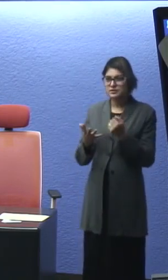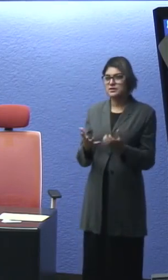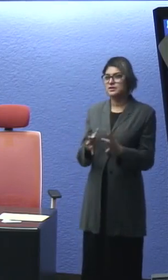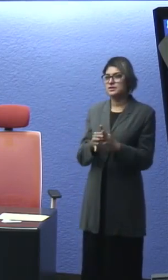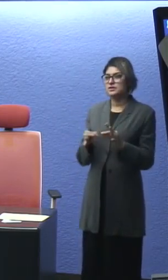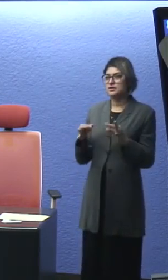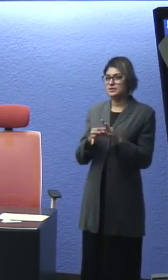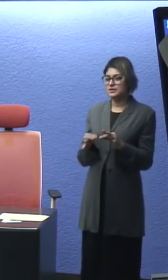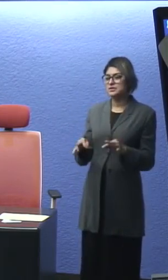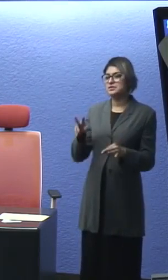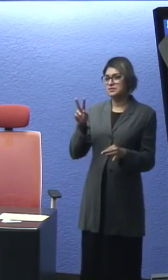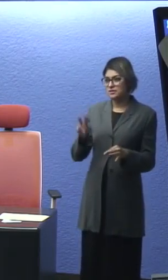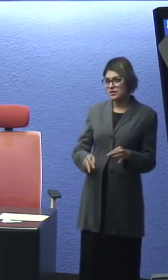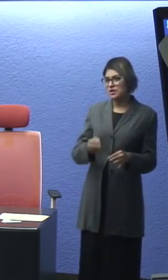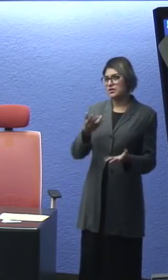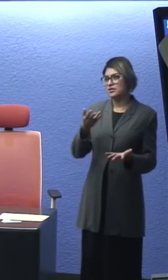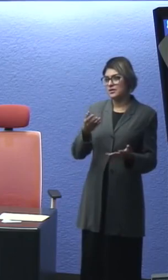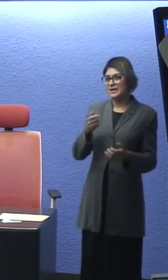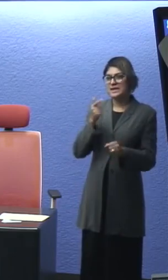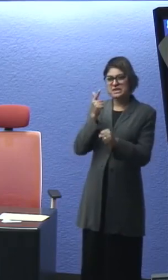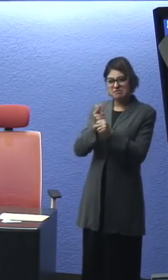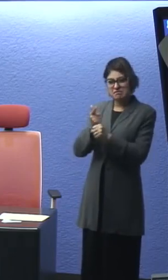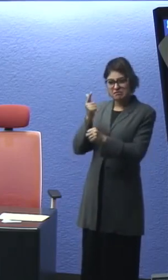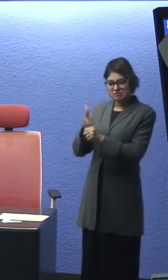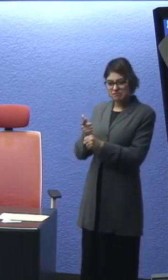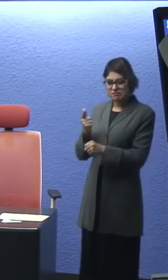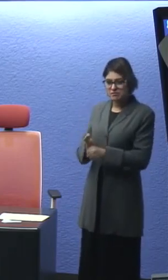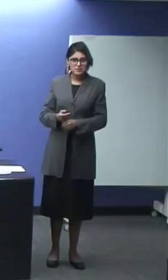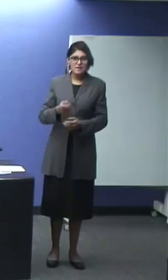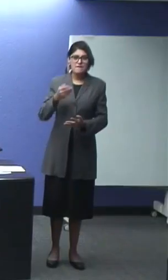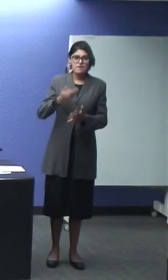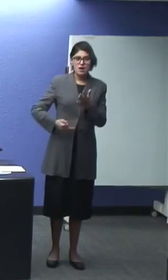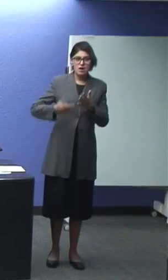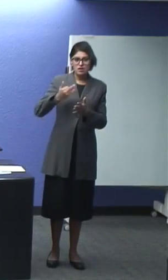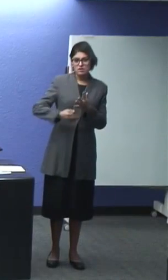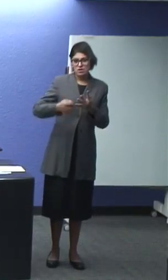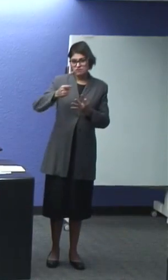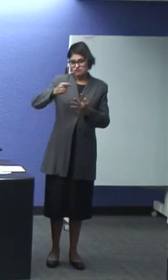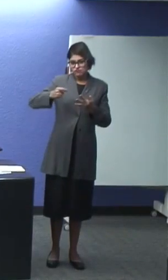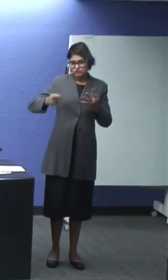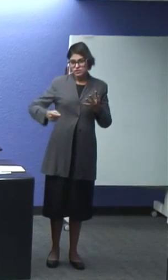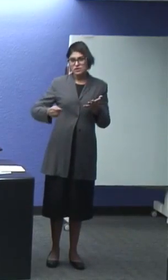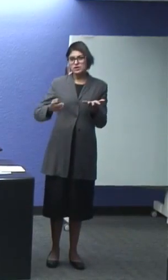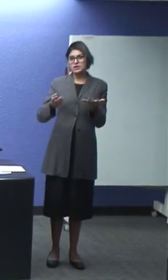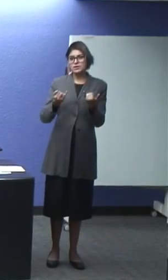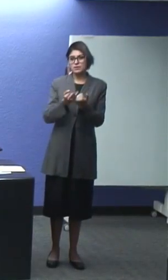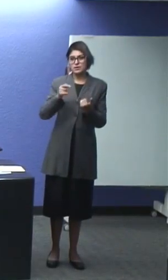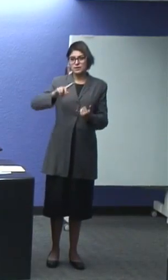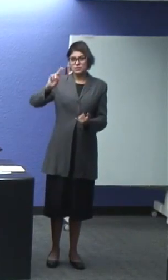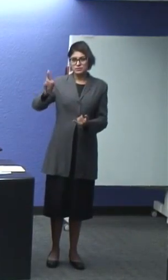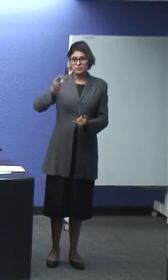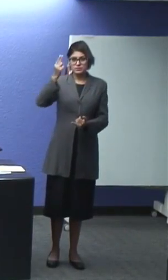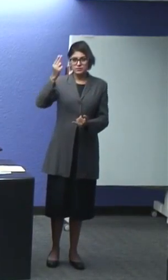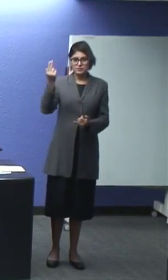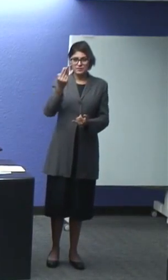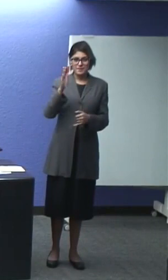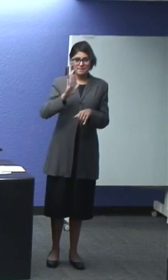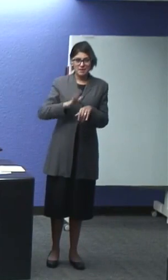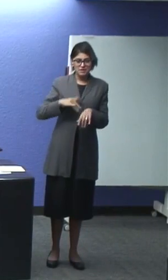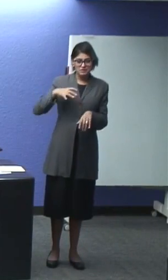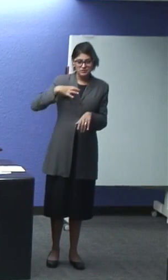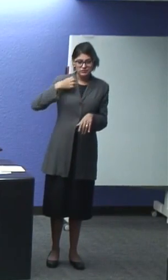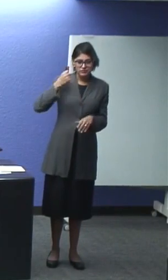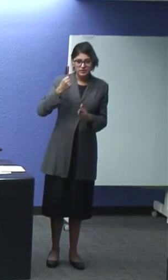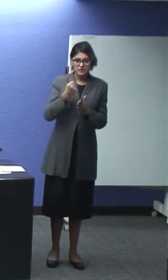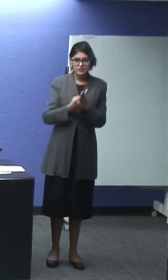las carencias y lo que hay que trabajar hacia la universidad sobre para generar como